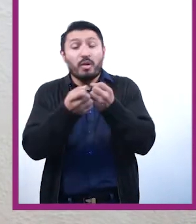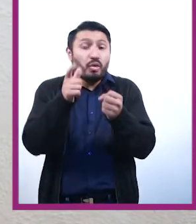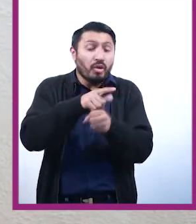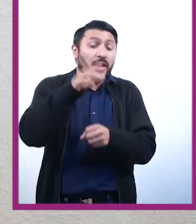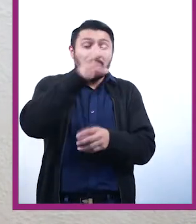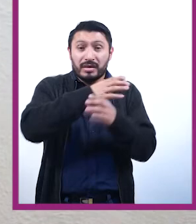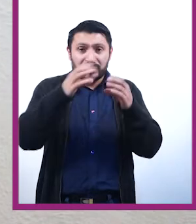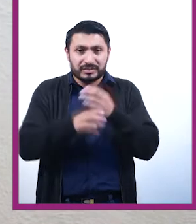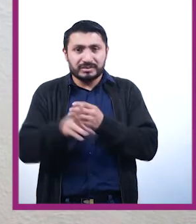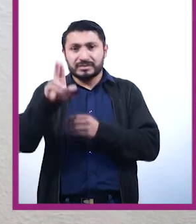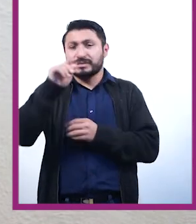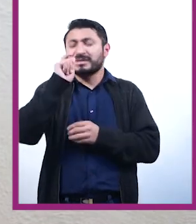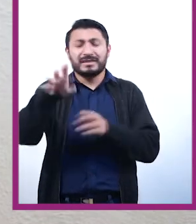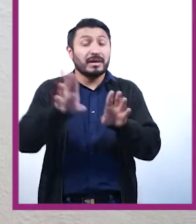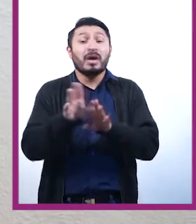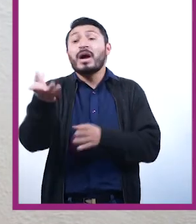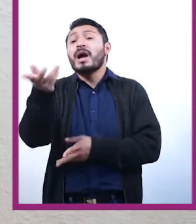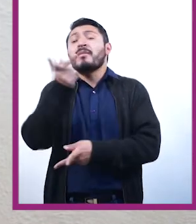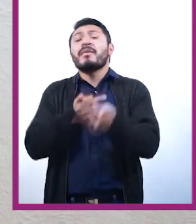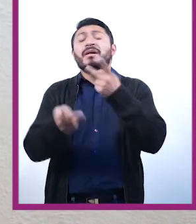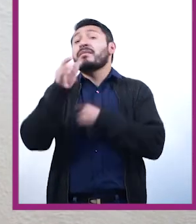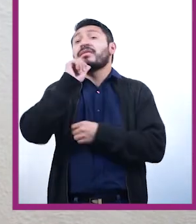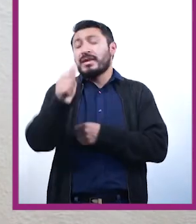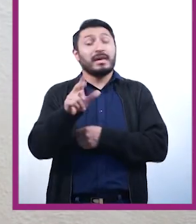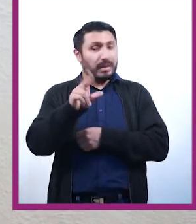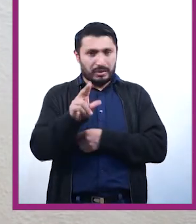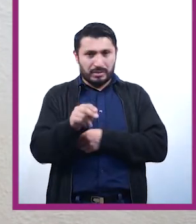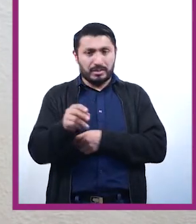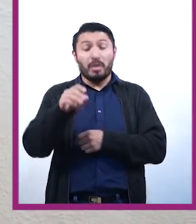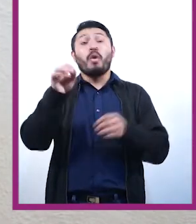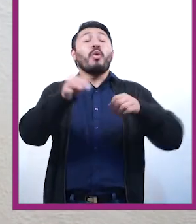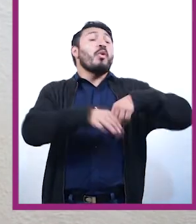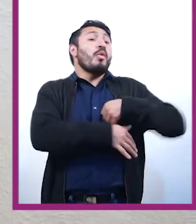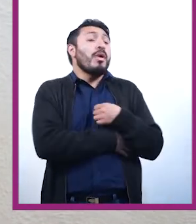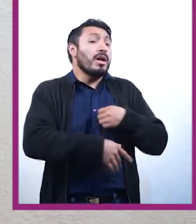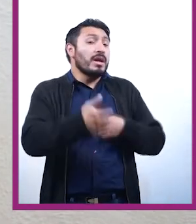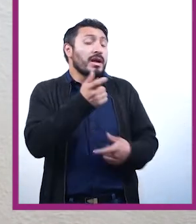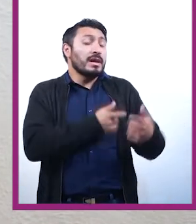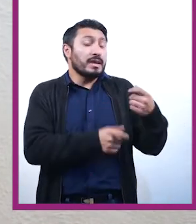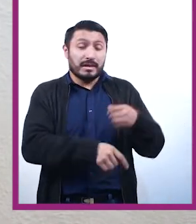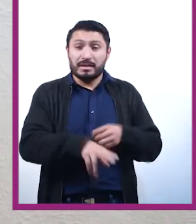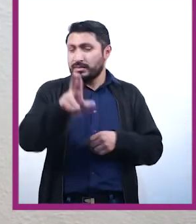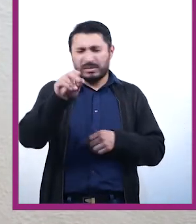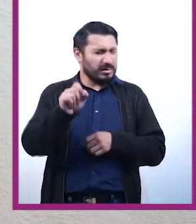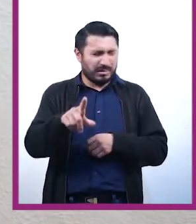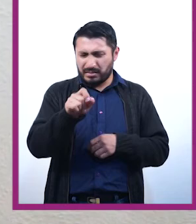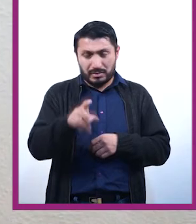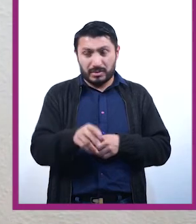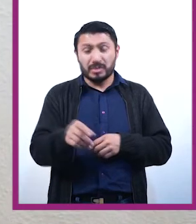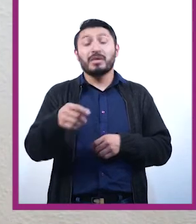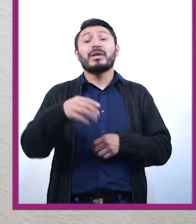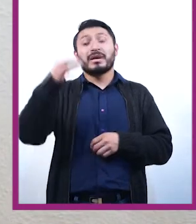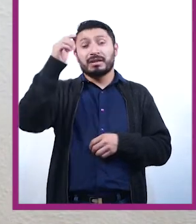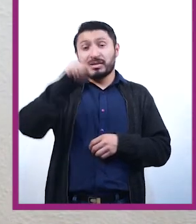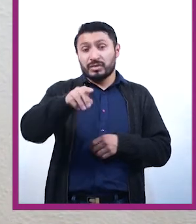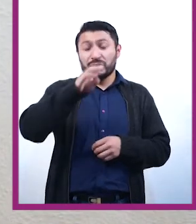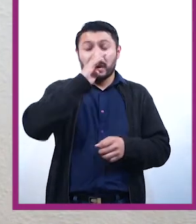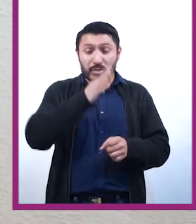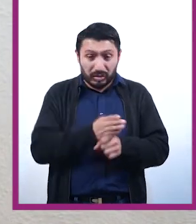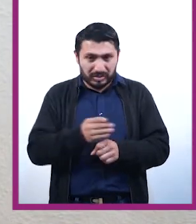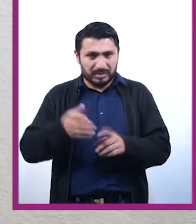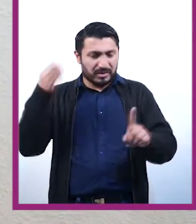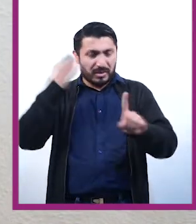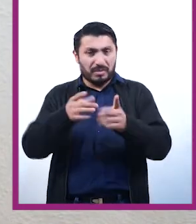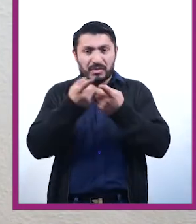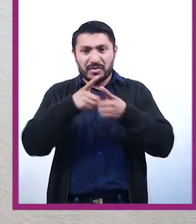pedir créditos, ni mucho menos de guardar el dinero debajo del colchón. Se trata de ser conscientes, de buscar un crecimiento